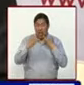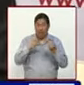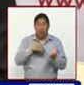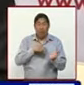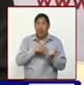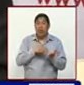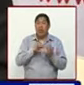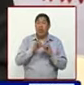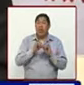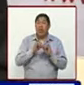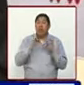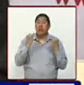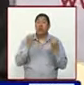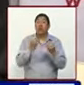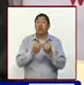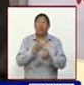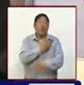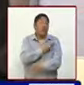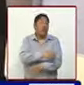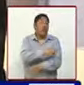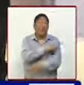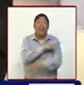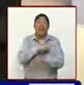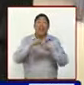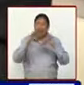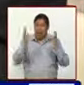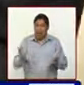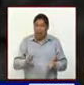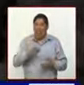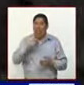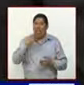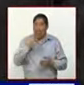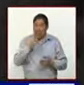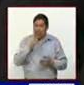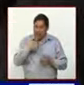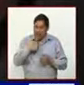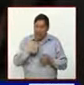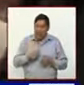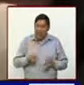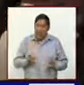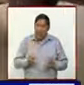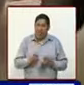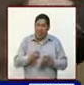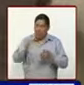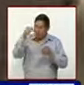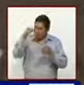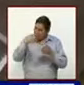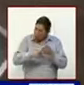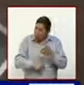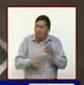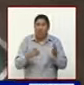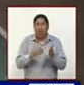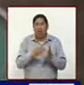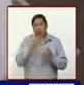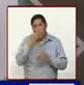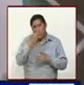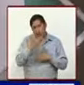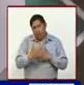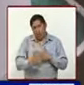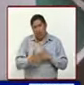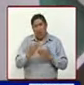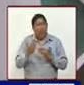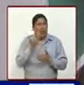médico del Instituto de Gastroenterología. Dice leucemia linfoblástica aguda tipo B. Son